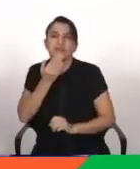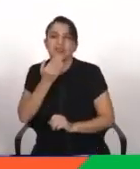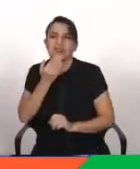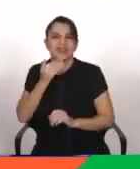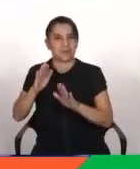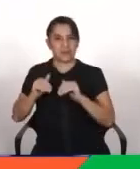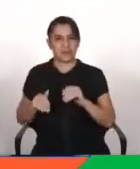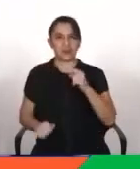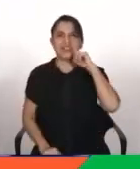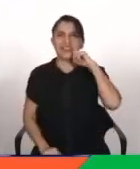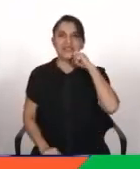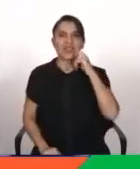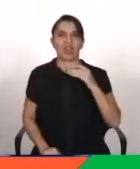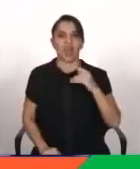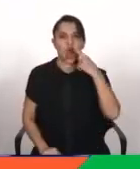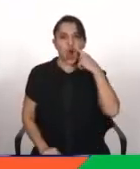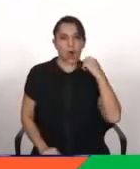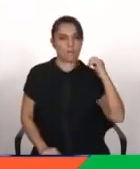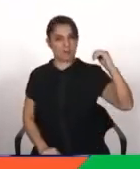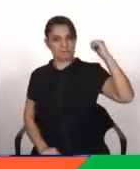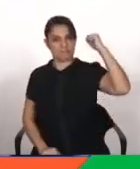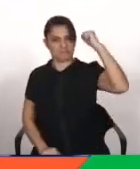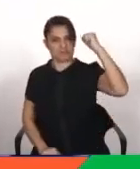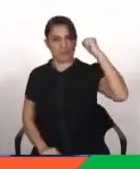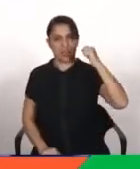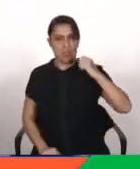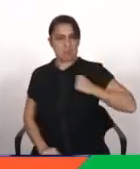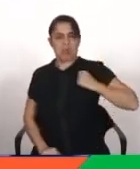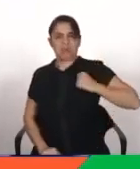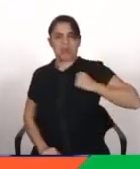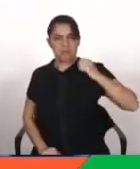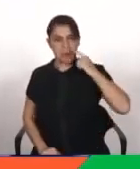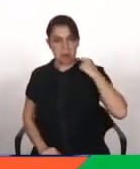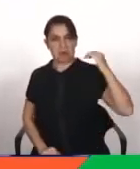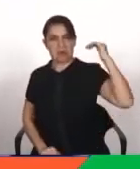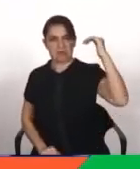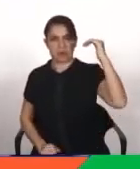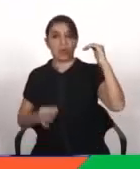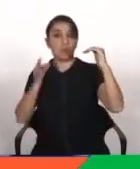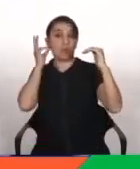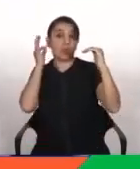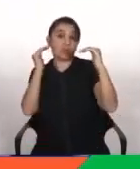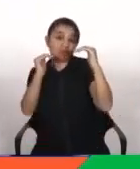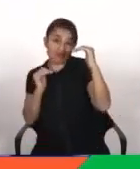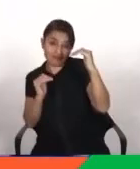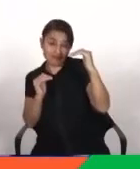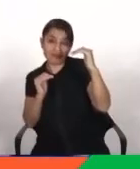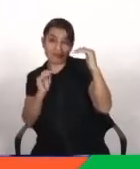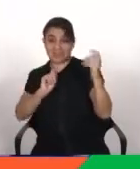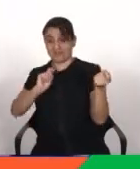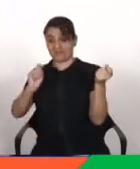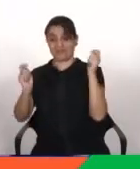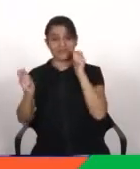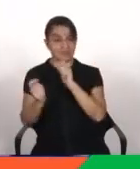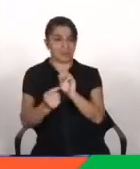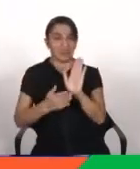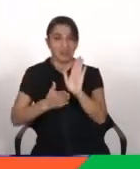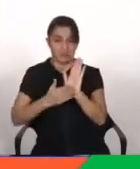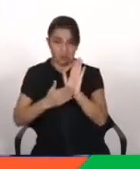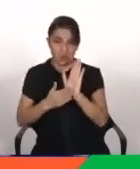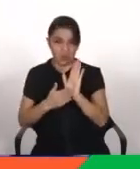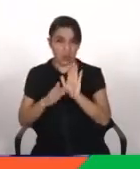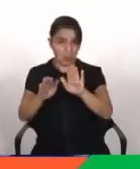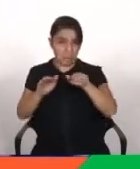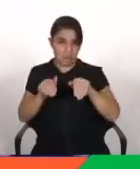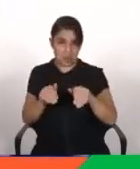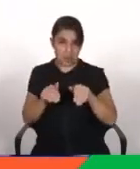al machismo, ¿no es cierto? A la cultura y que eso después se ve reflejado, ¿no es cierto? En estas conductas que nos